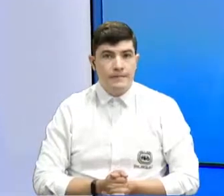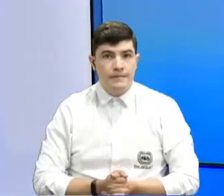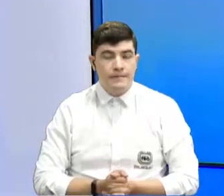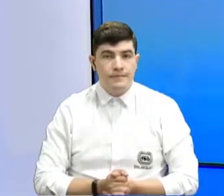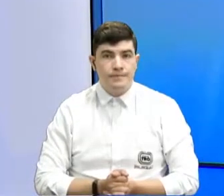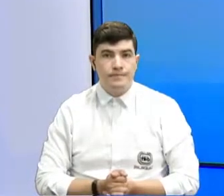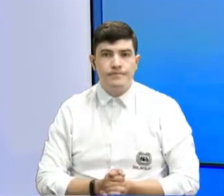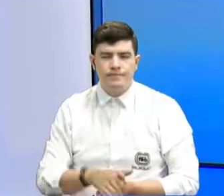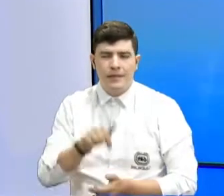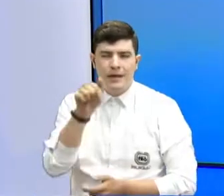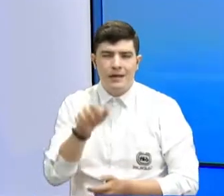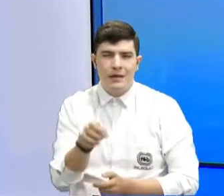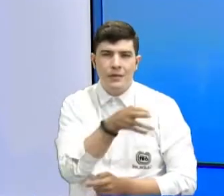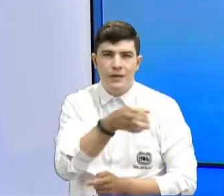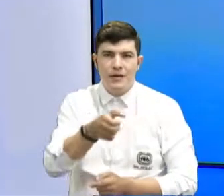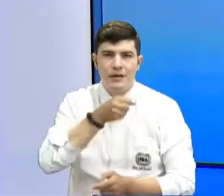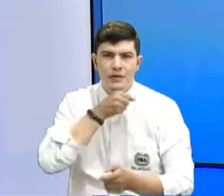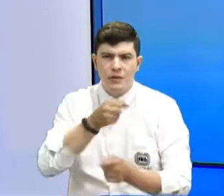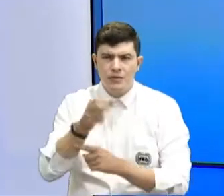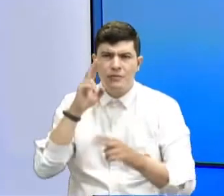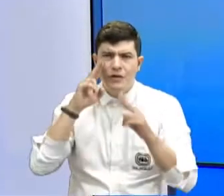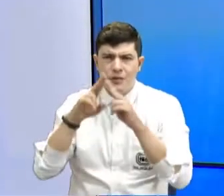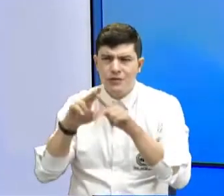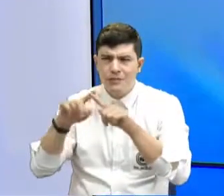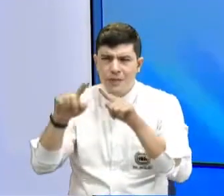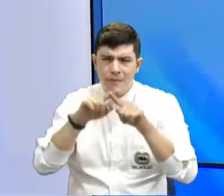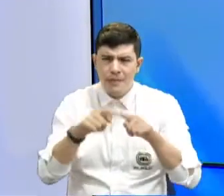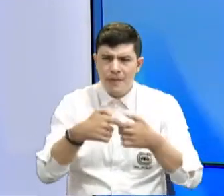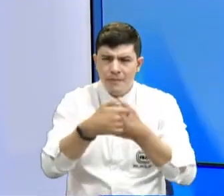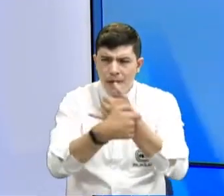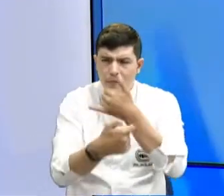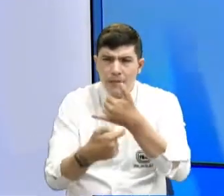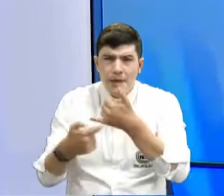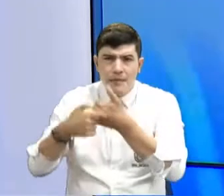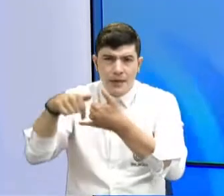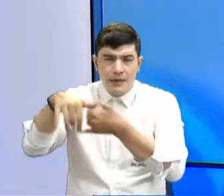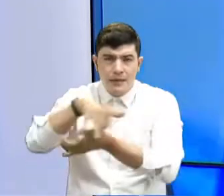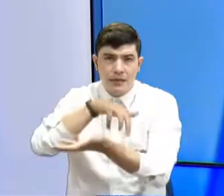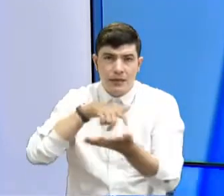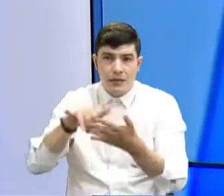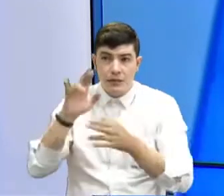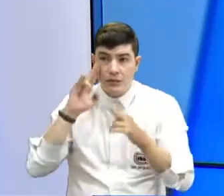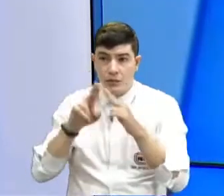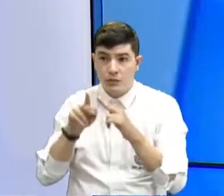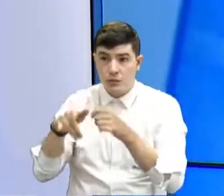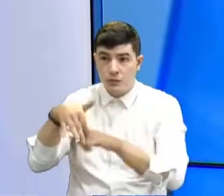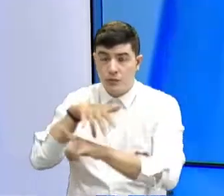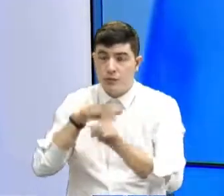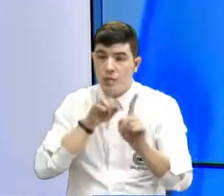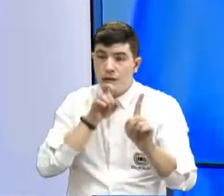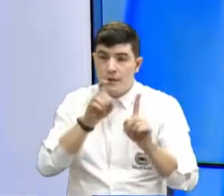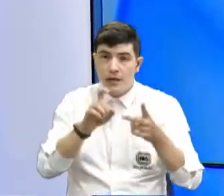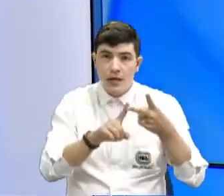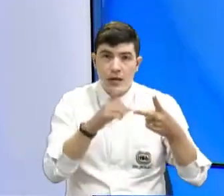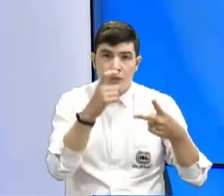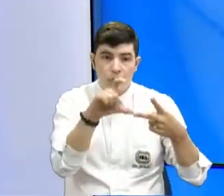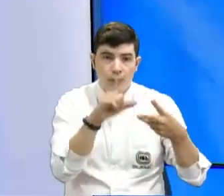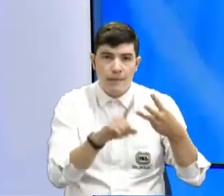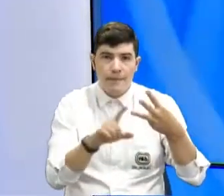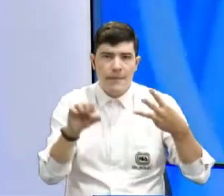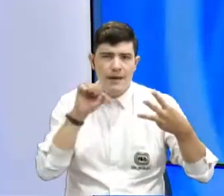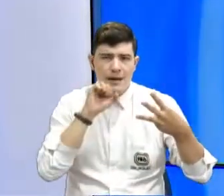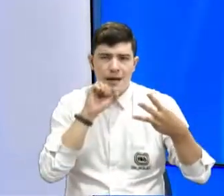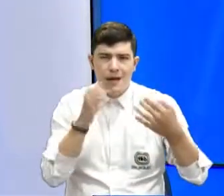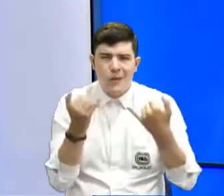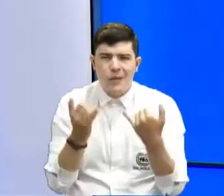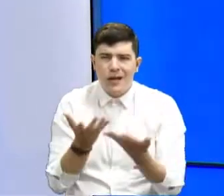Completa cobertura a esta hora de Oriente Noticias en esta caravana convocada a nivel nacional. Vimos el panorama en Bucaramanga, Cúcuta, Barranca Bermeja. Ahora vamos al